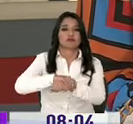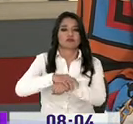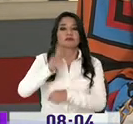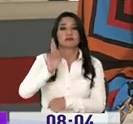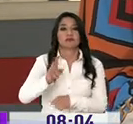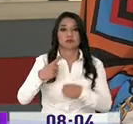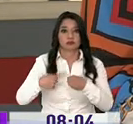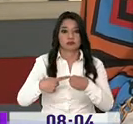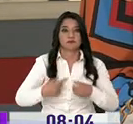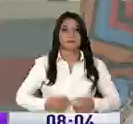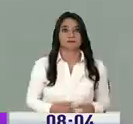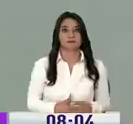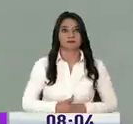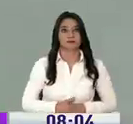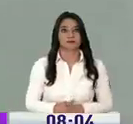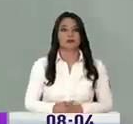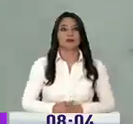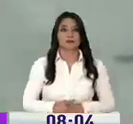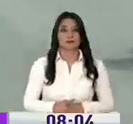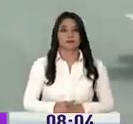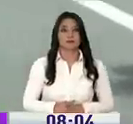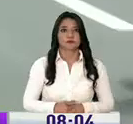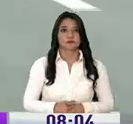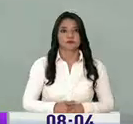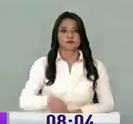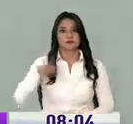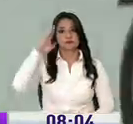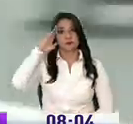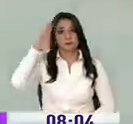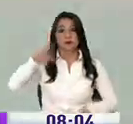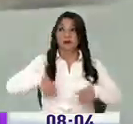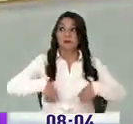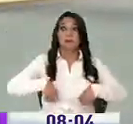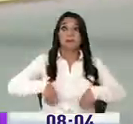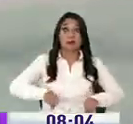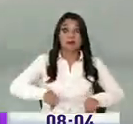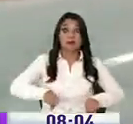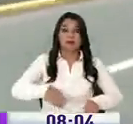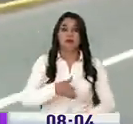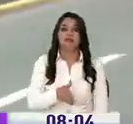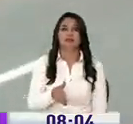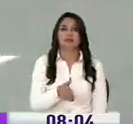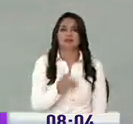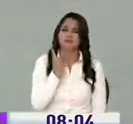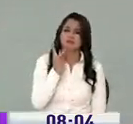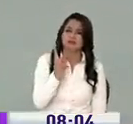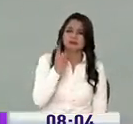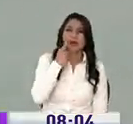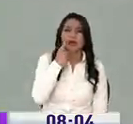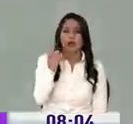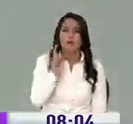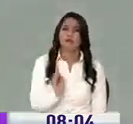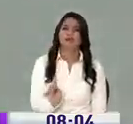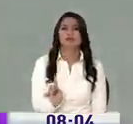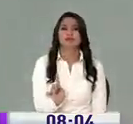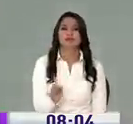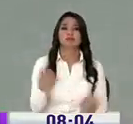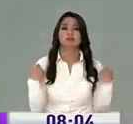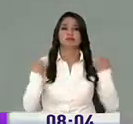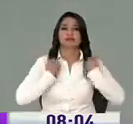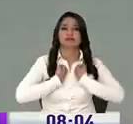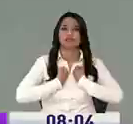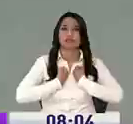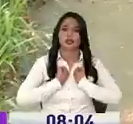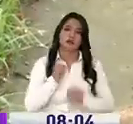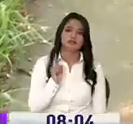Quito. Los agentes motorizados se percataron de los movimientos raros de un sujeto que caminaba con una mochila en la